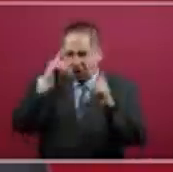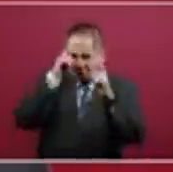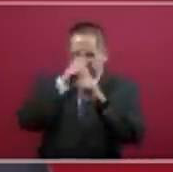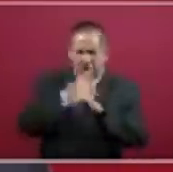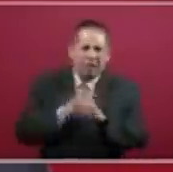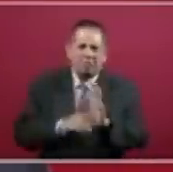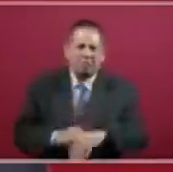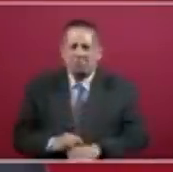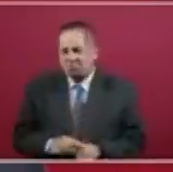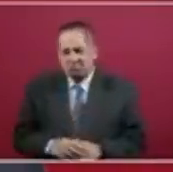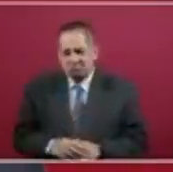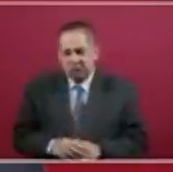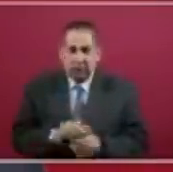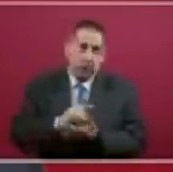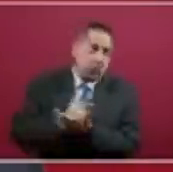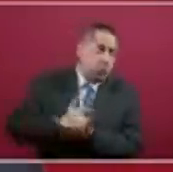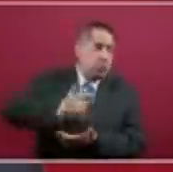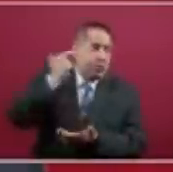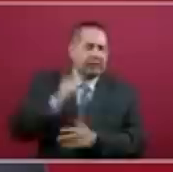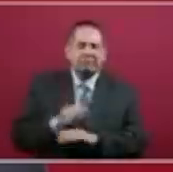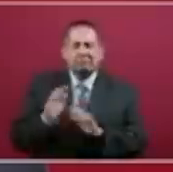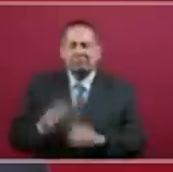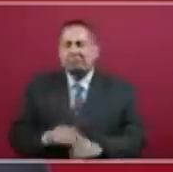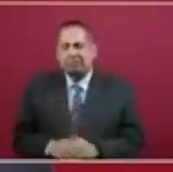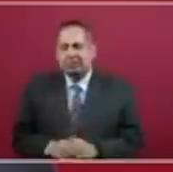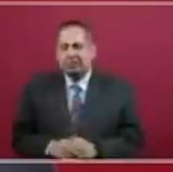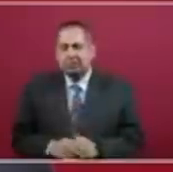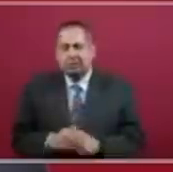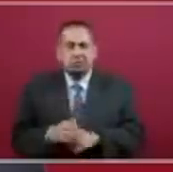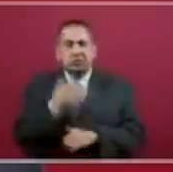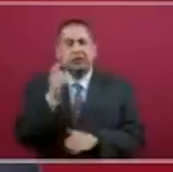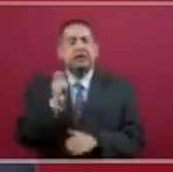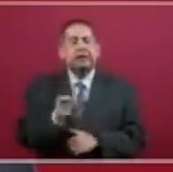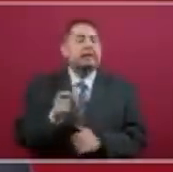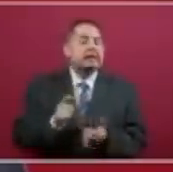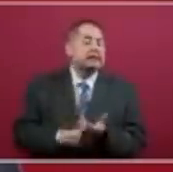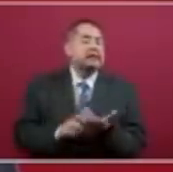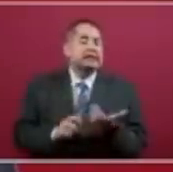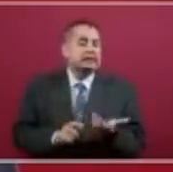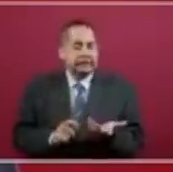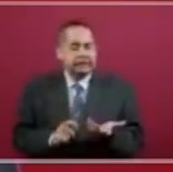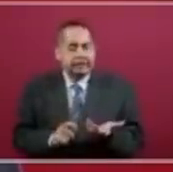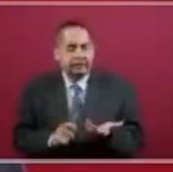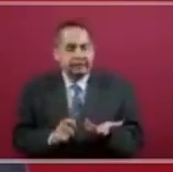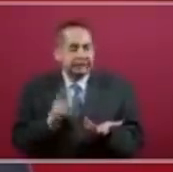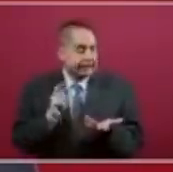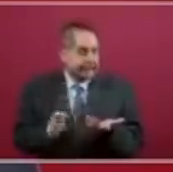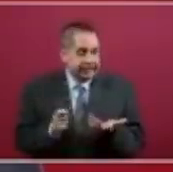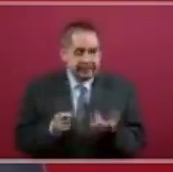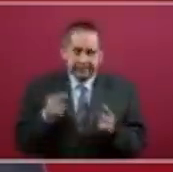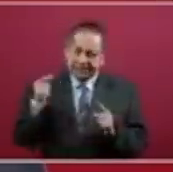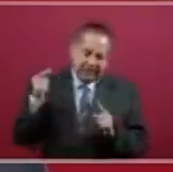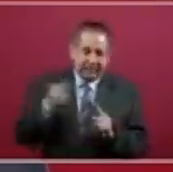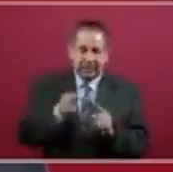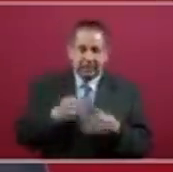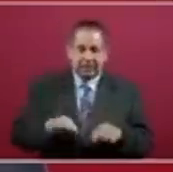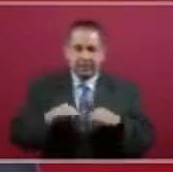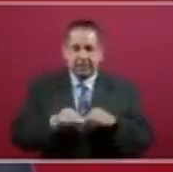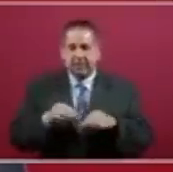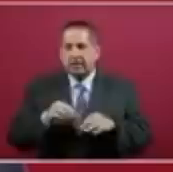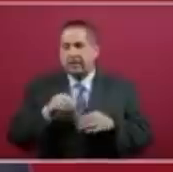complicado, grave, porque depende de un